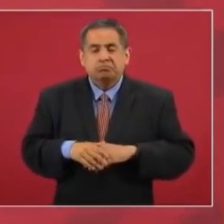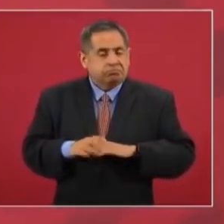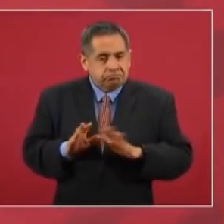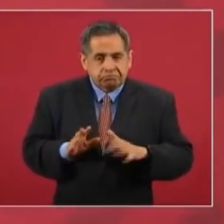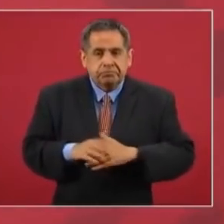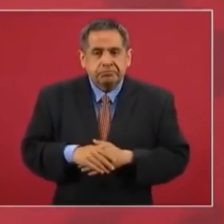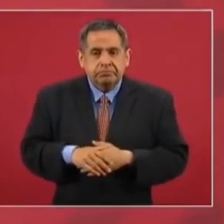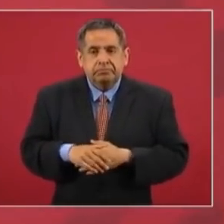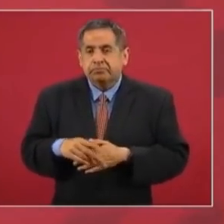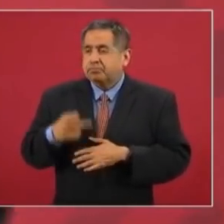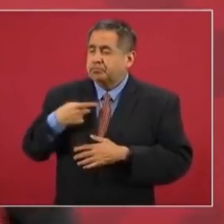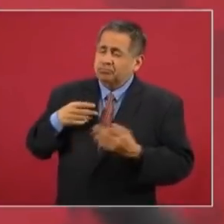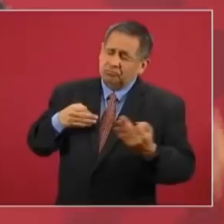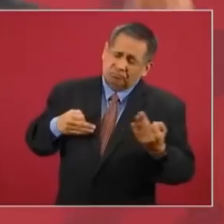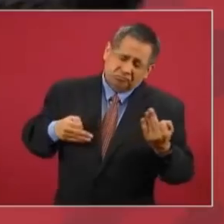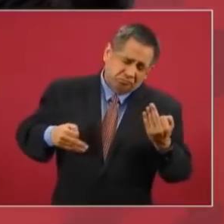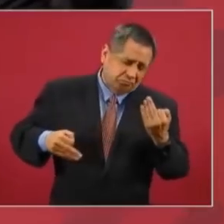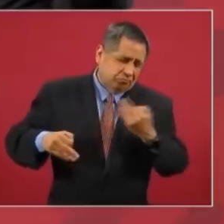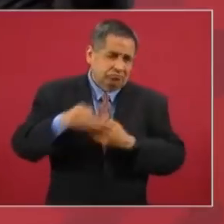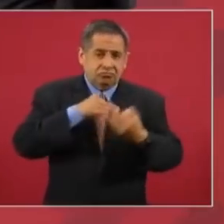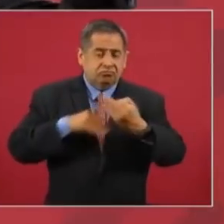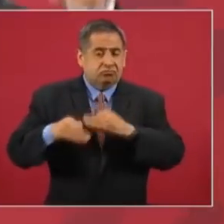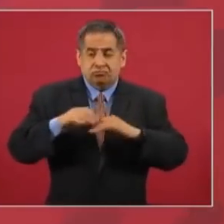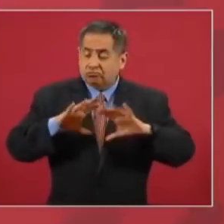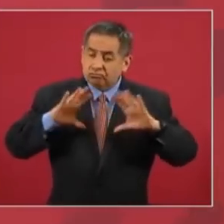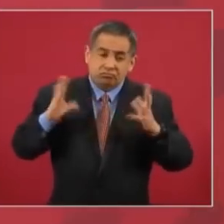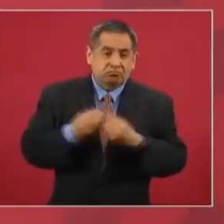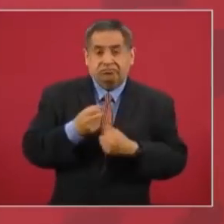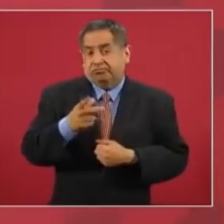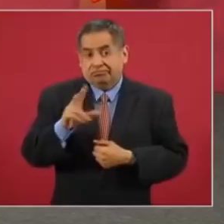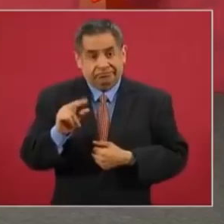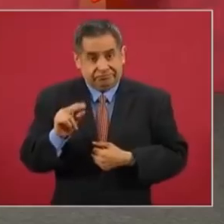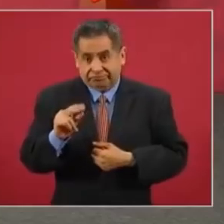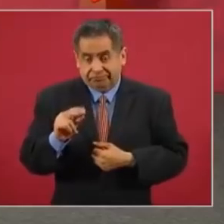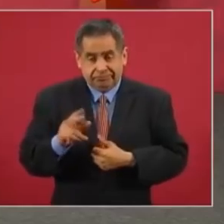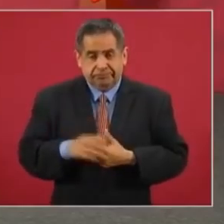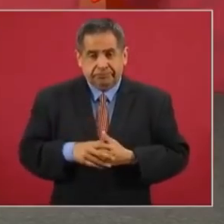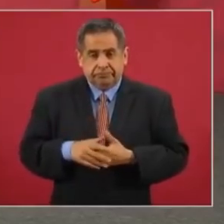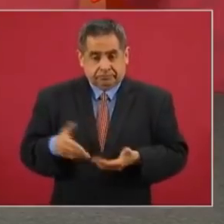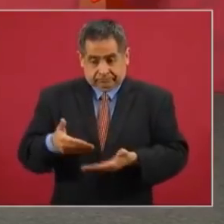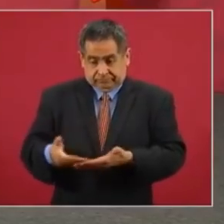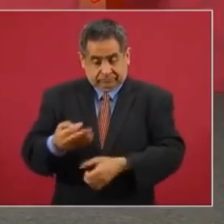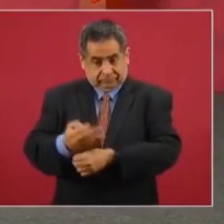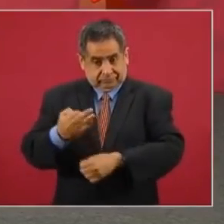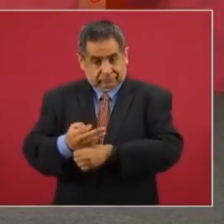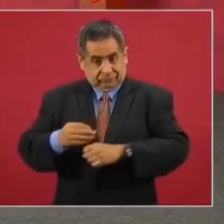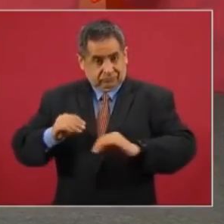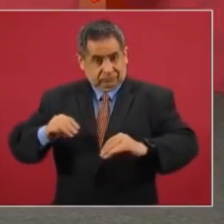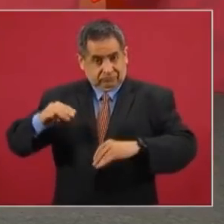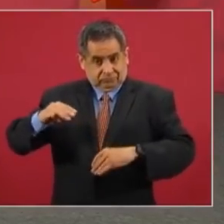maneras no lo abarcó todo. Este movimiento